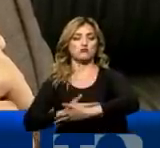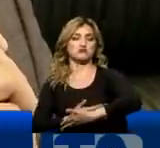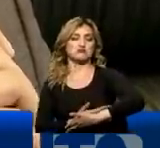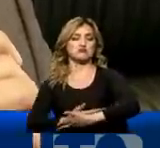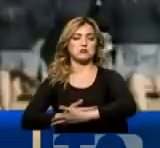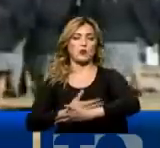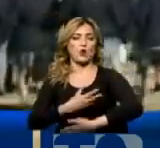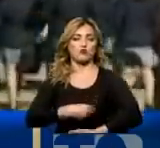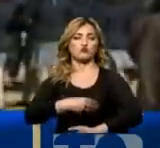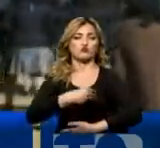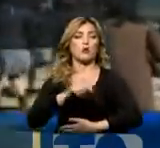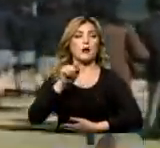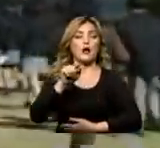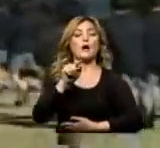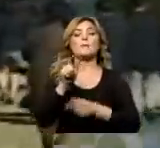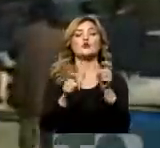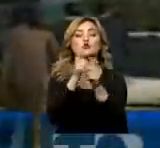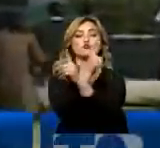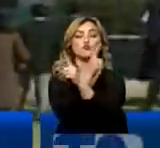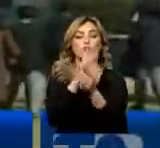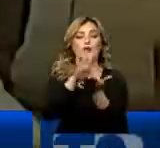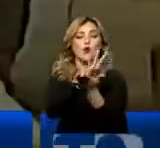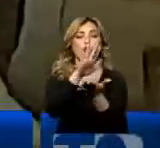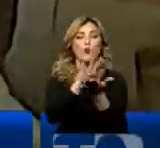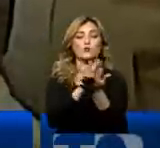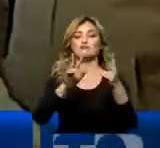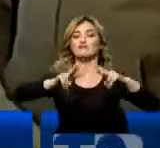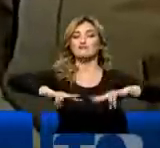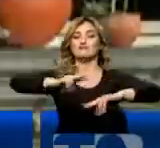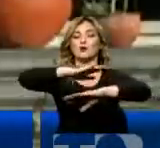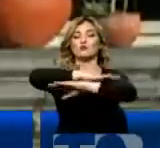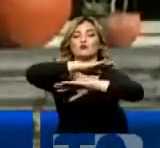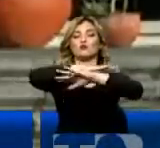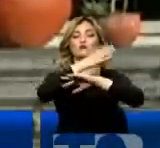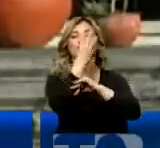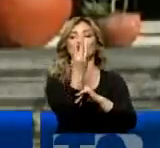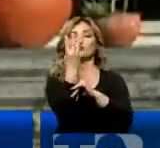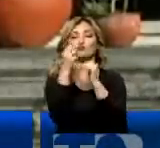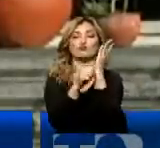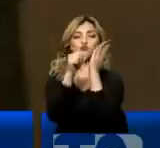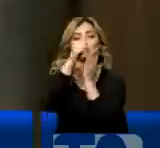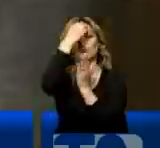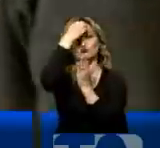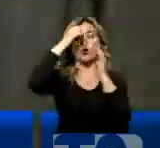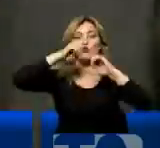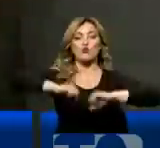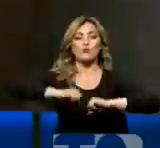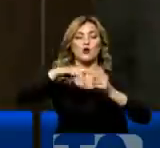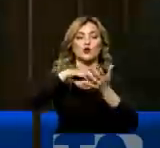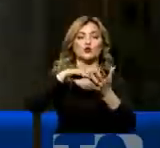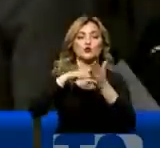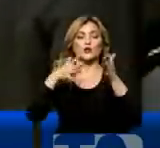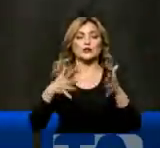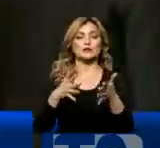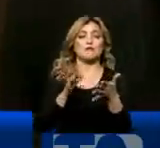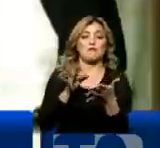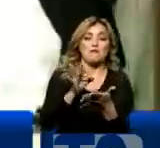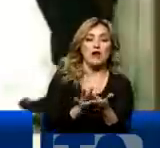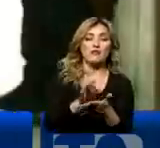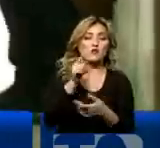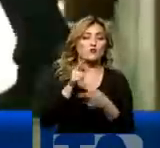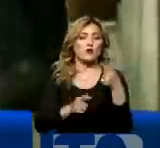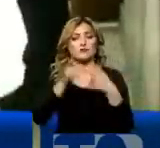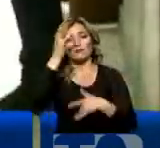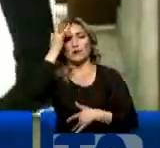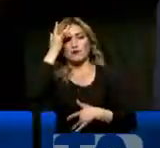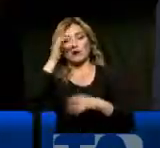capacidades especiales. Y en las escuelas lo mismo, la plataforma digital del Ministerio de Educación permitirá que los estudiantes que falten no se